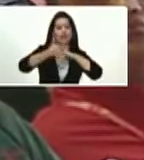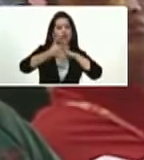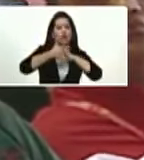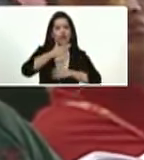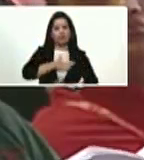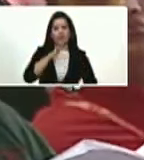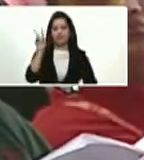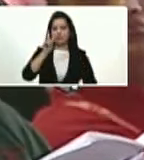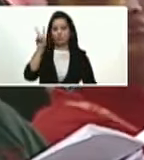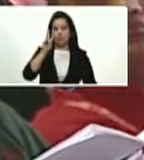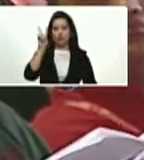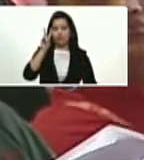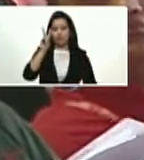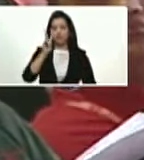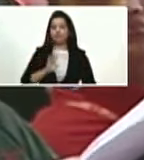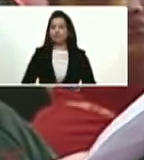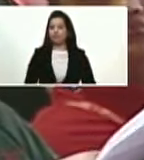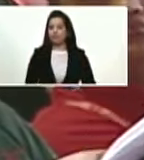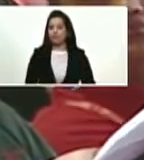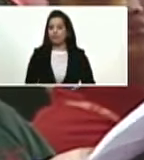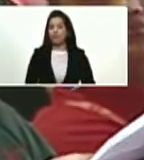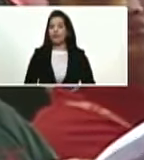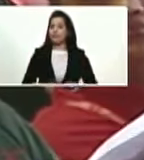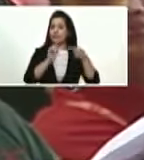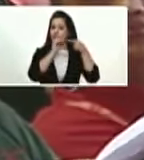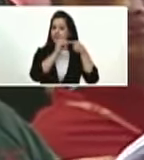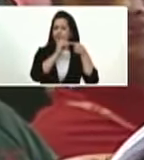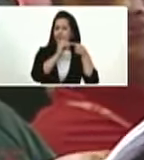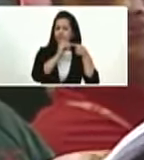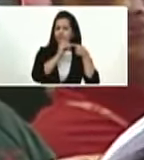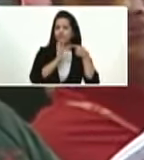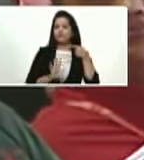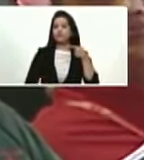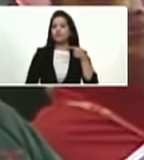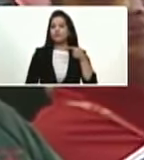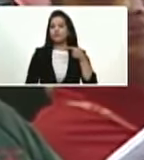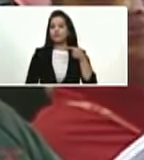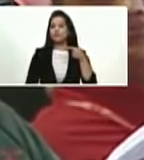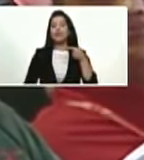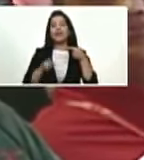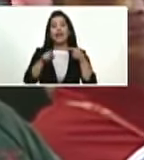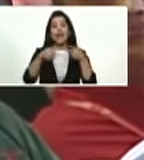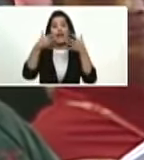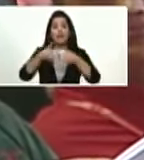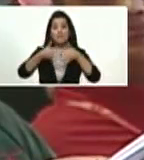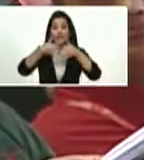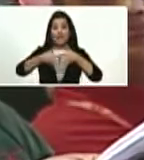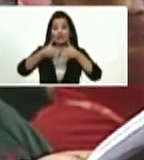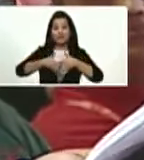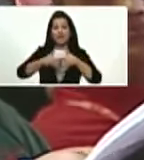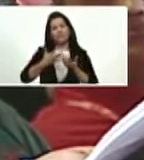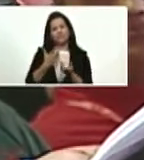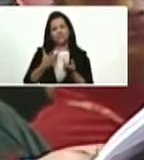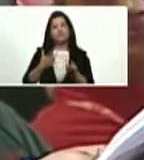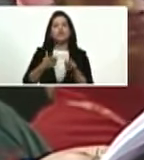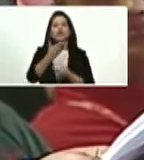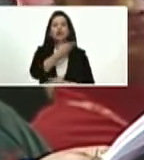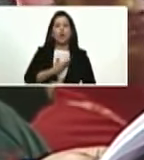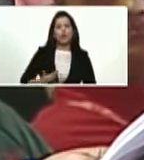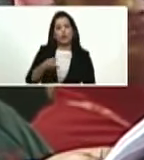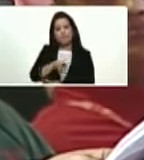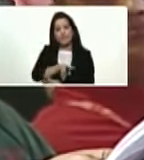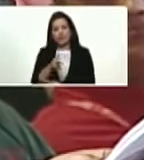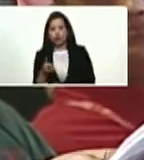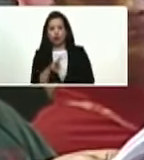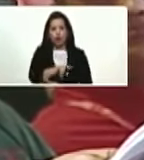país. En primera instancia participó la empresa socialista de capital mixto, la cual represento, y nuestro planteamiento